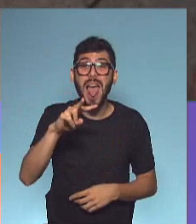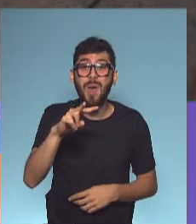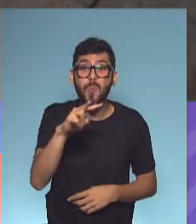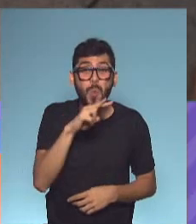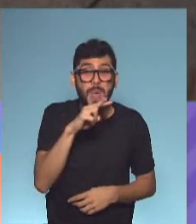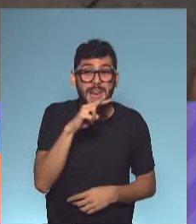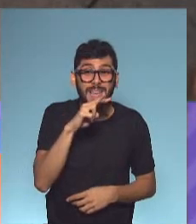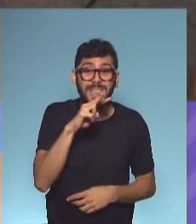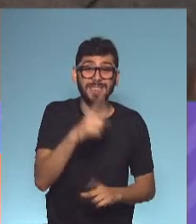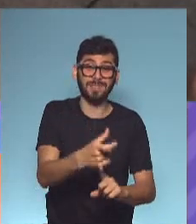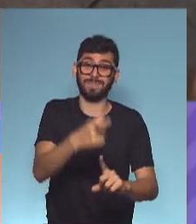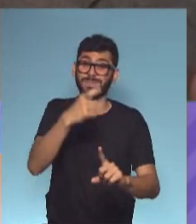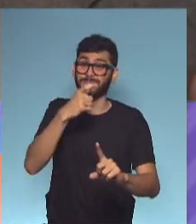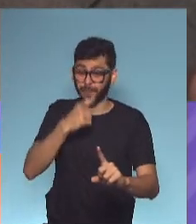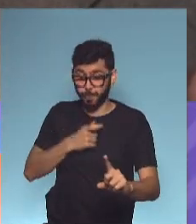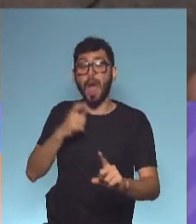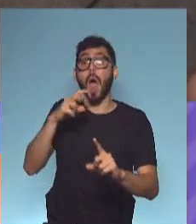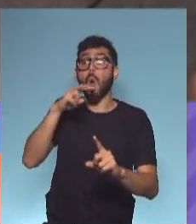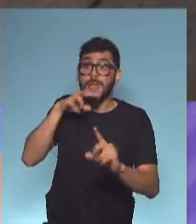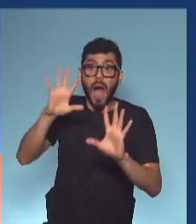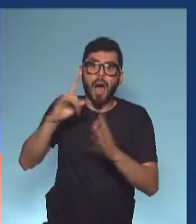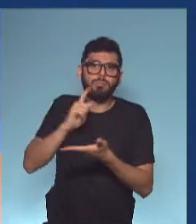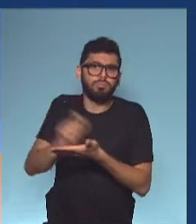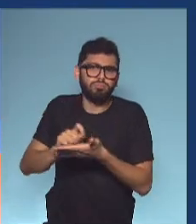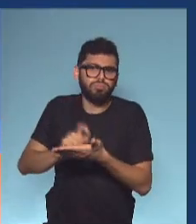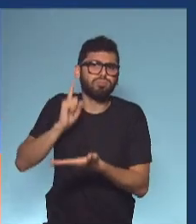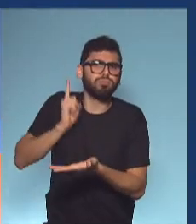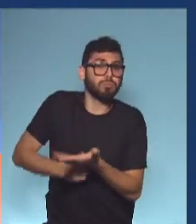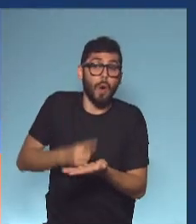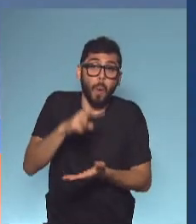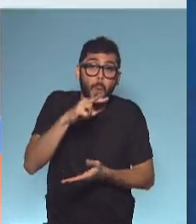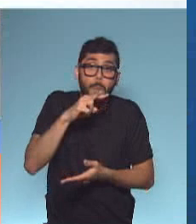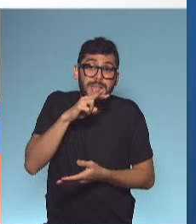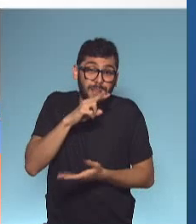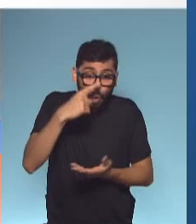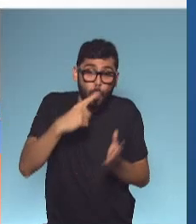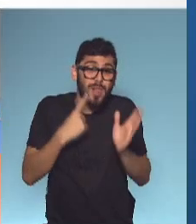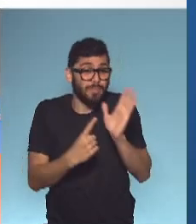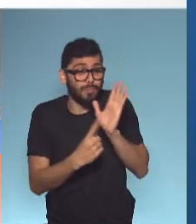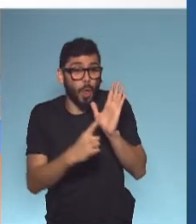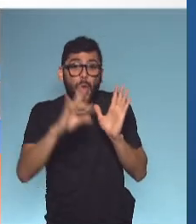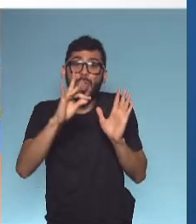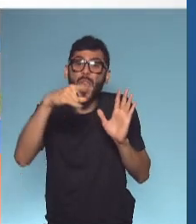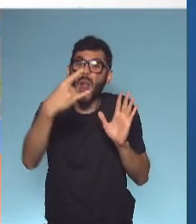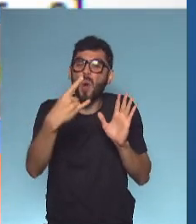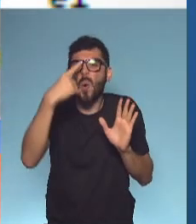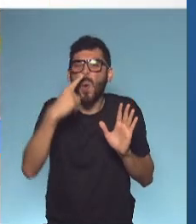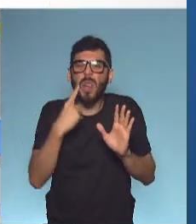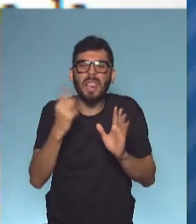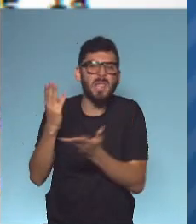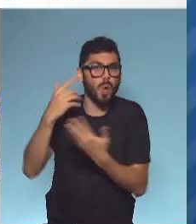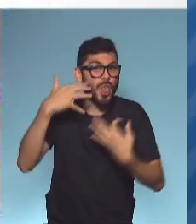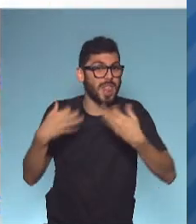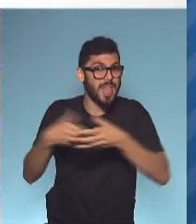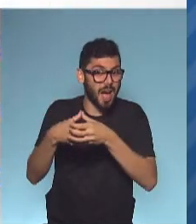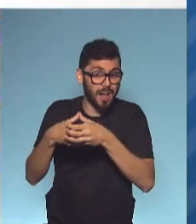Corte estaría en condiciones de emitir un fallo. Y el viernes es el último día de vigencia del DNU que suspendió las